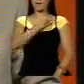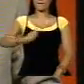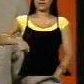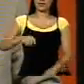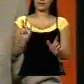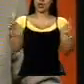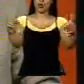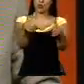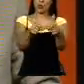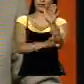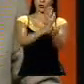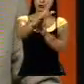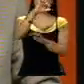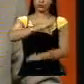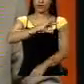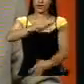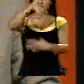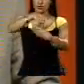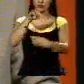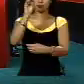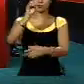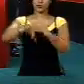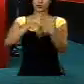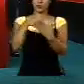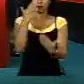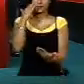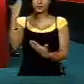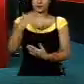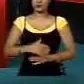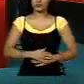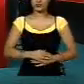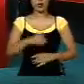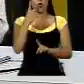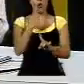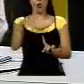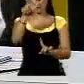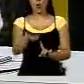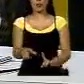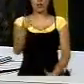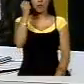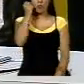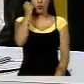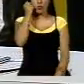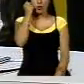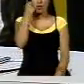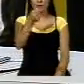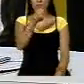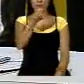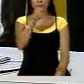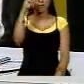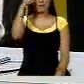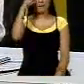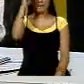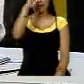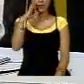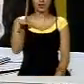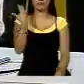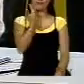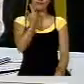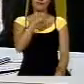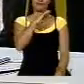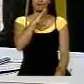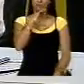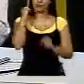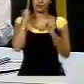médico. Bueno, no va a estar con nosotros hoy y aspiramos pues que se mejore lo más pronto.